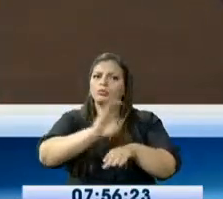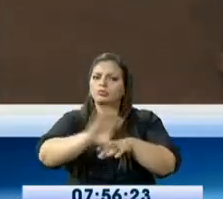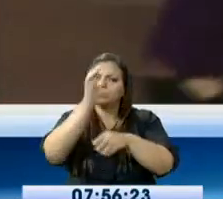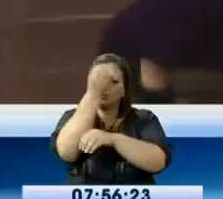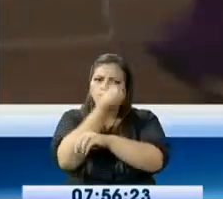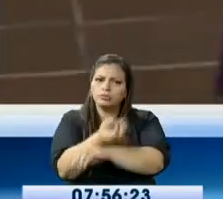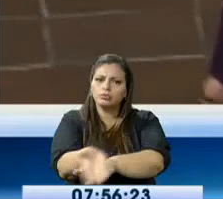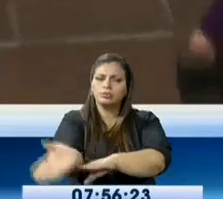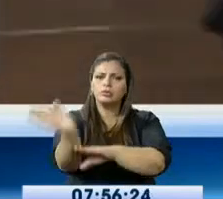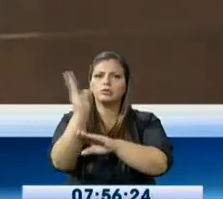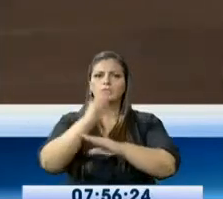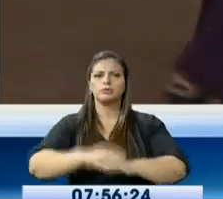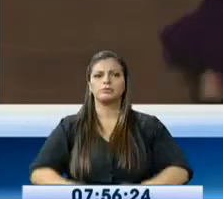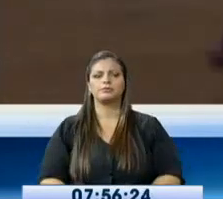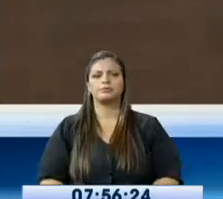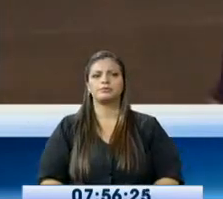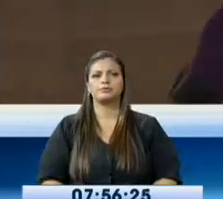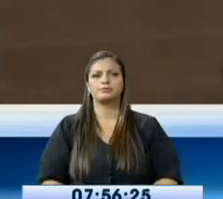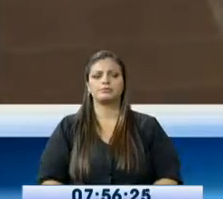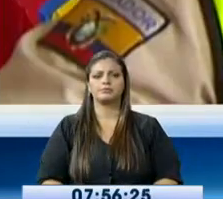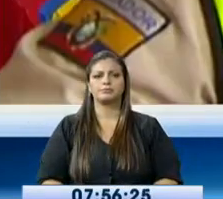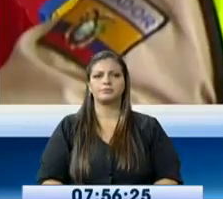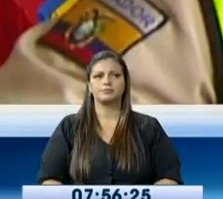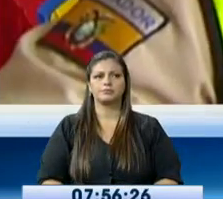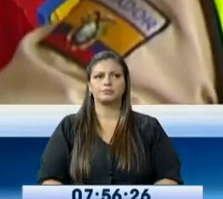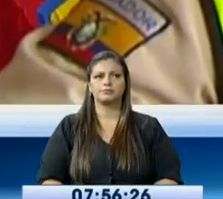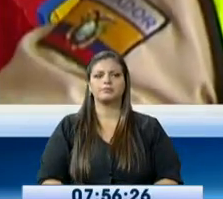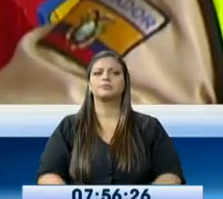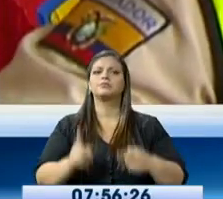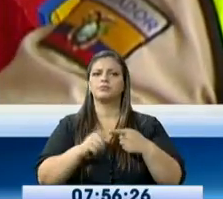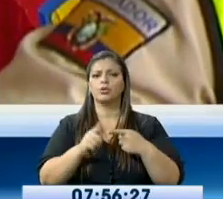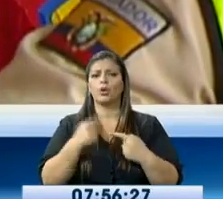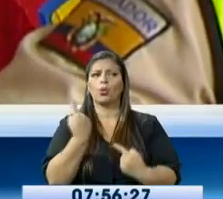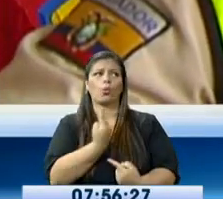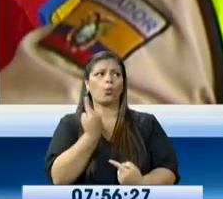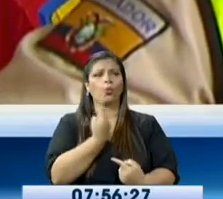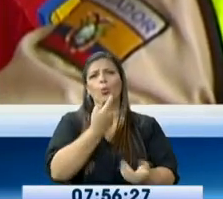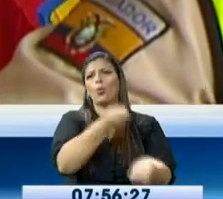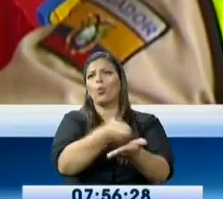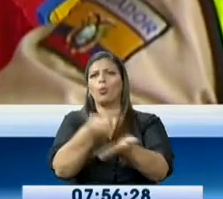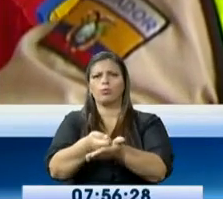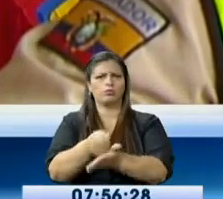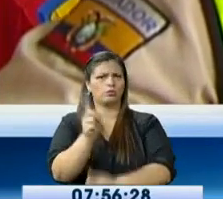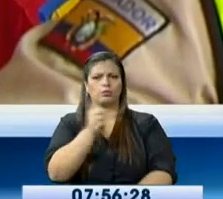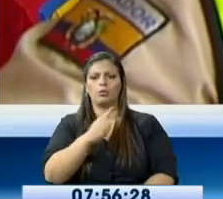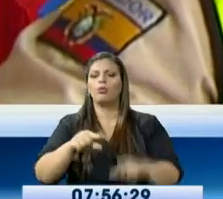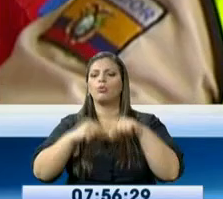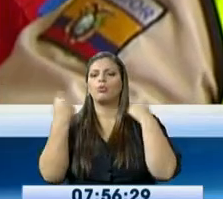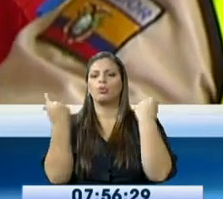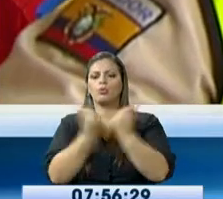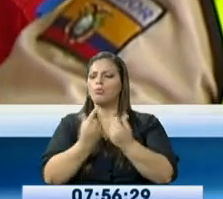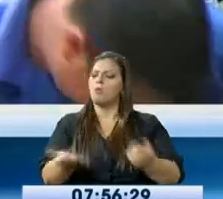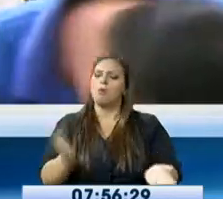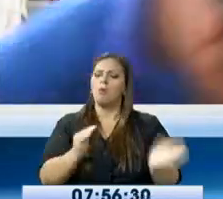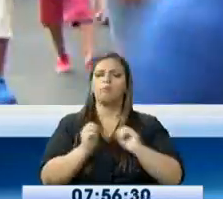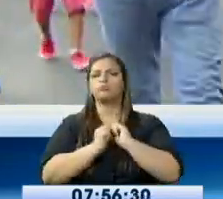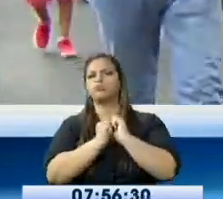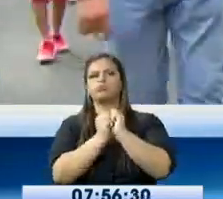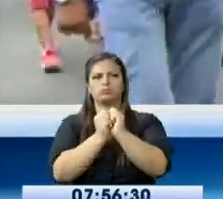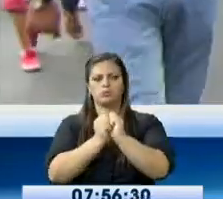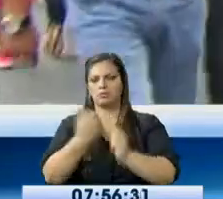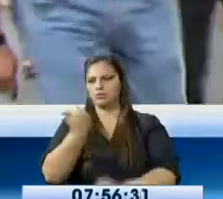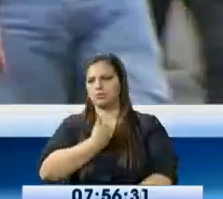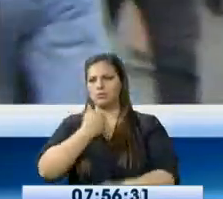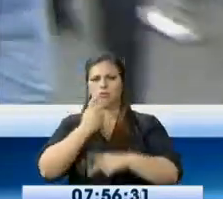para evitar ser presa fácil del AMPA. Vayan en grupo, que lo hagan siempre en compañía y que apliquen la autoprotección, ¿no? No